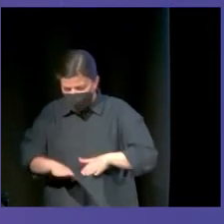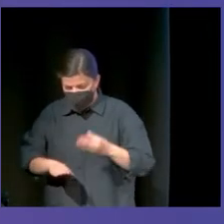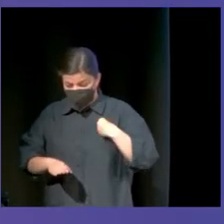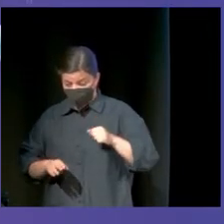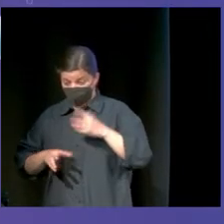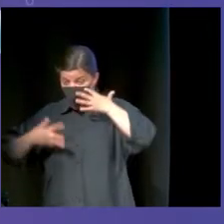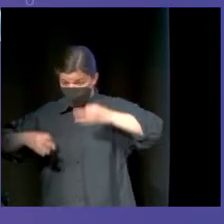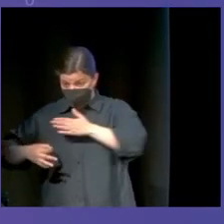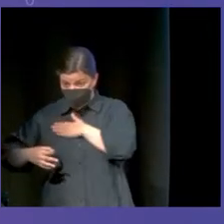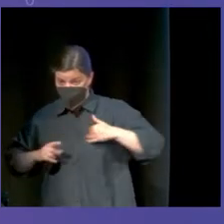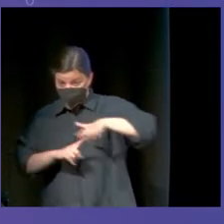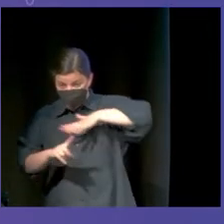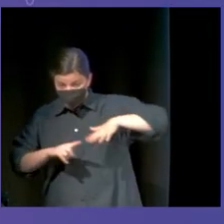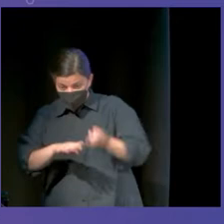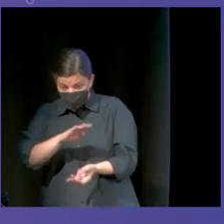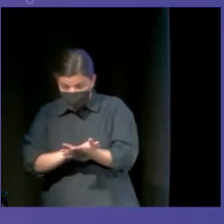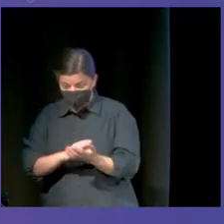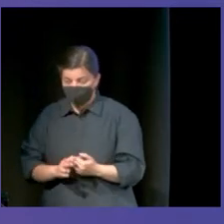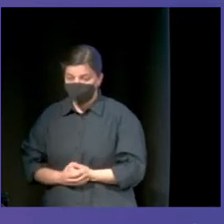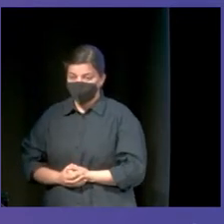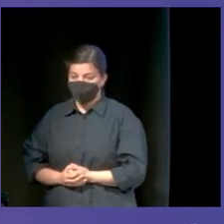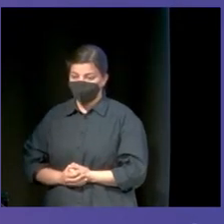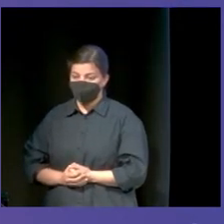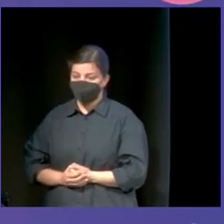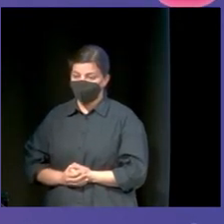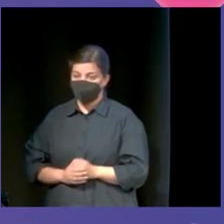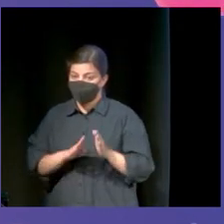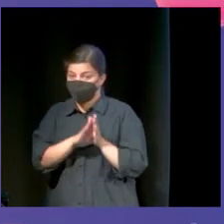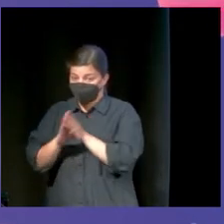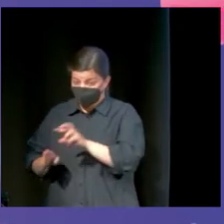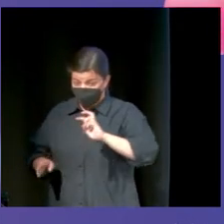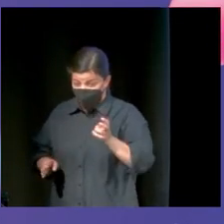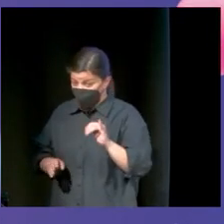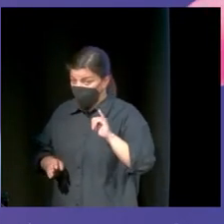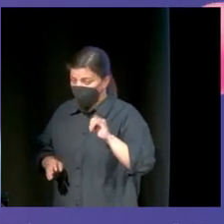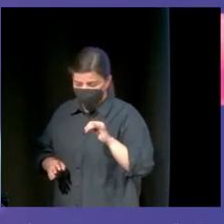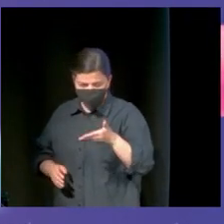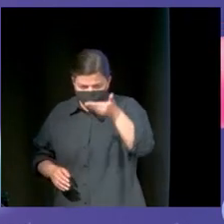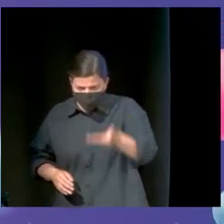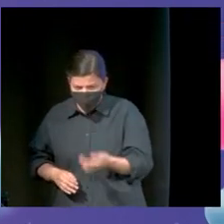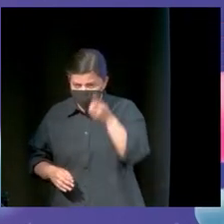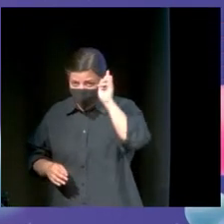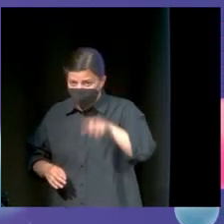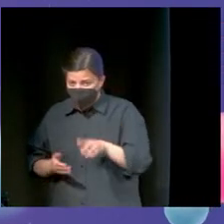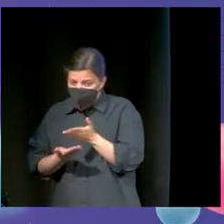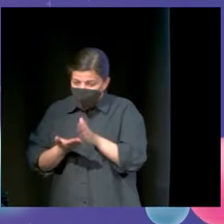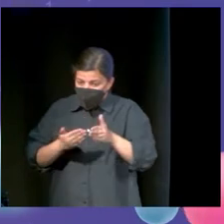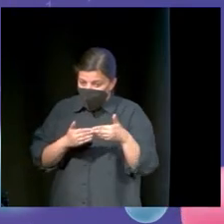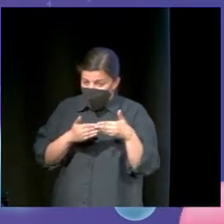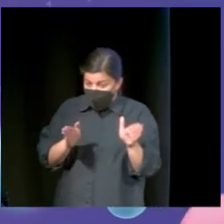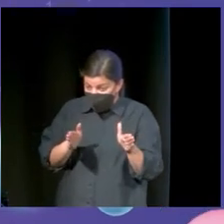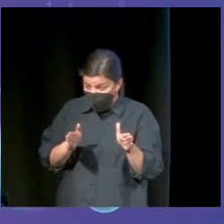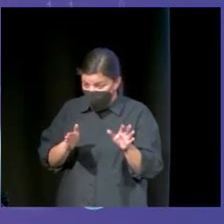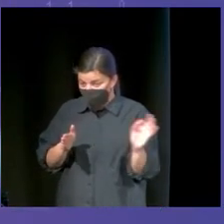en esos entornos y luego la otra variable super importante la parte de abierto o la